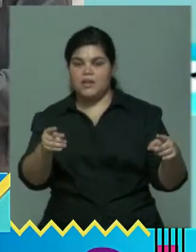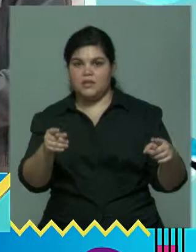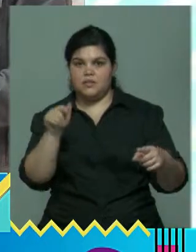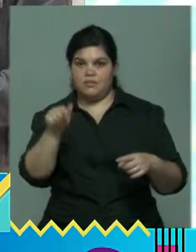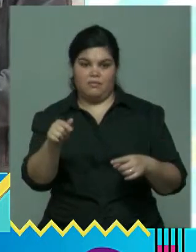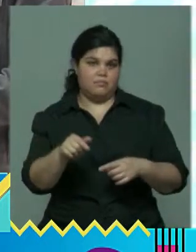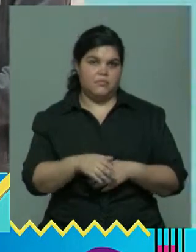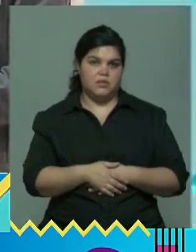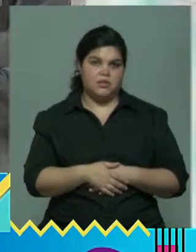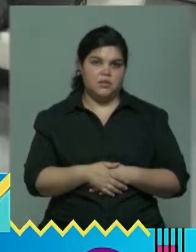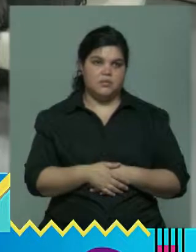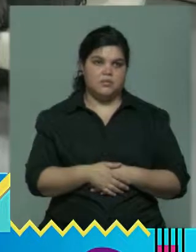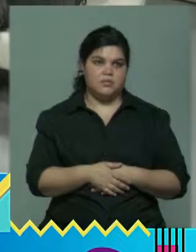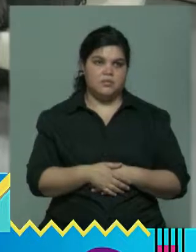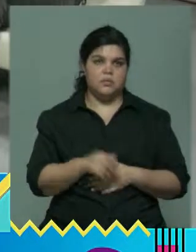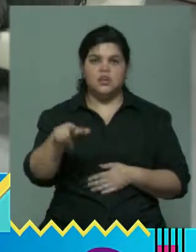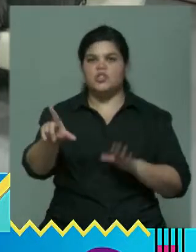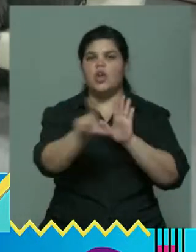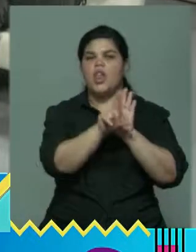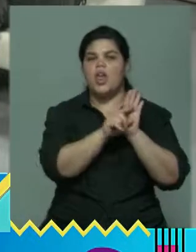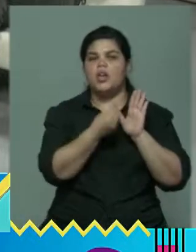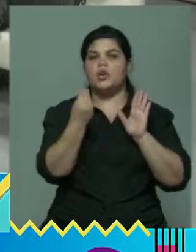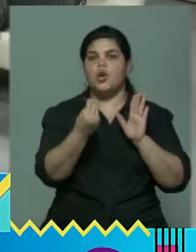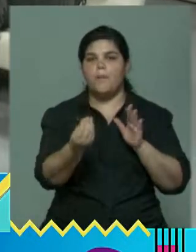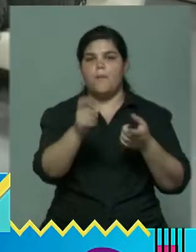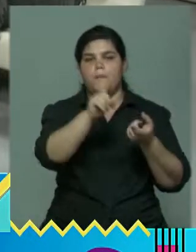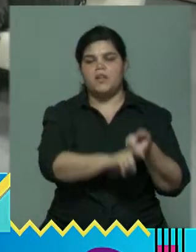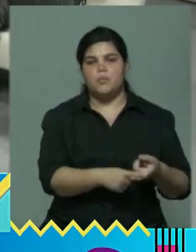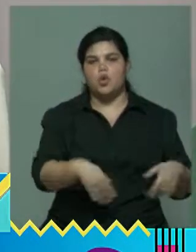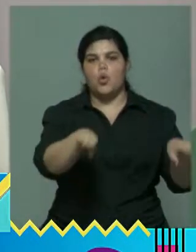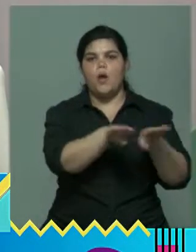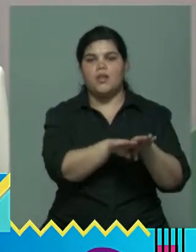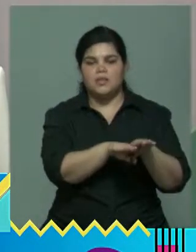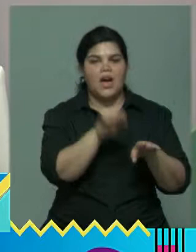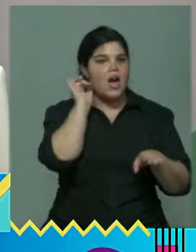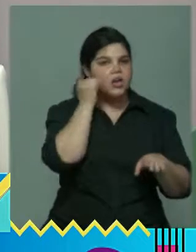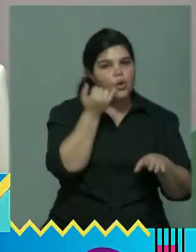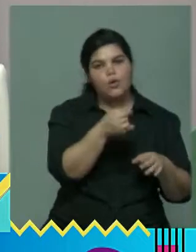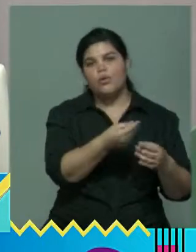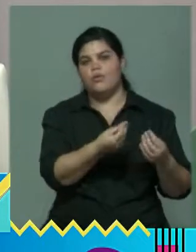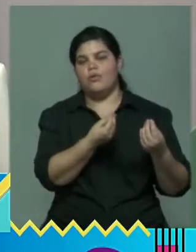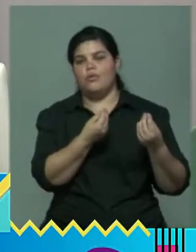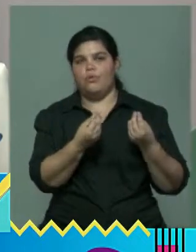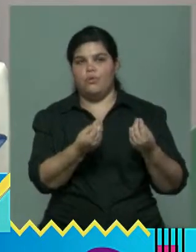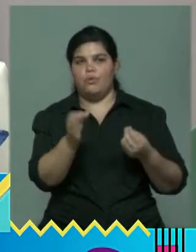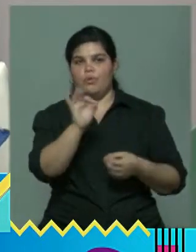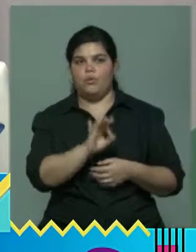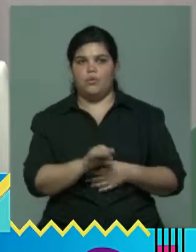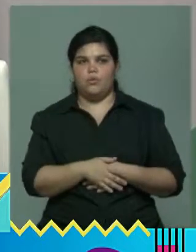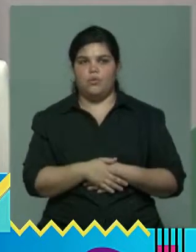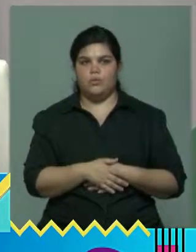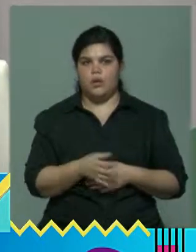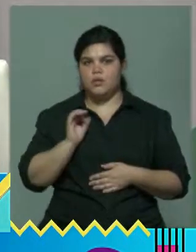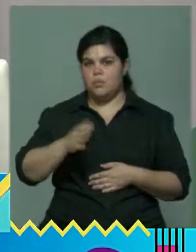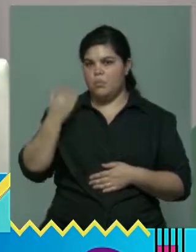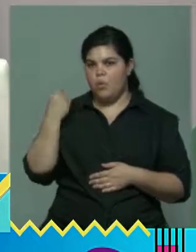eso, ¿cuánto repercute, por ejemplo, la ley concretamente de matrimonio igualitario, por ejemplo, y las políticas de Estado que se vieron en los últimos años